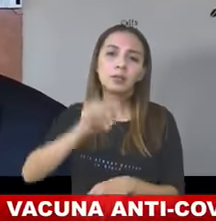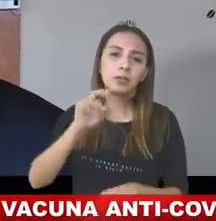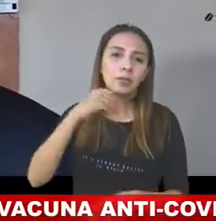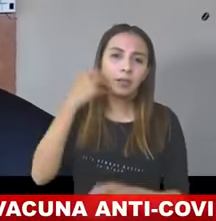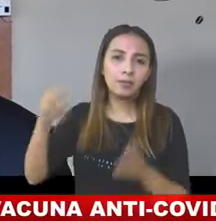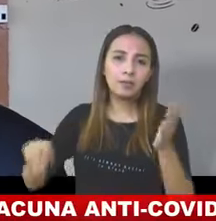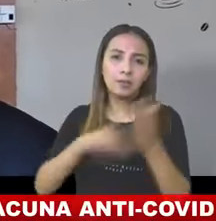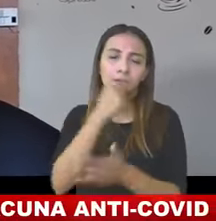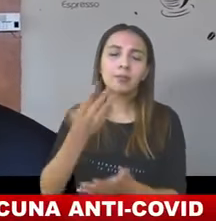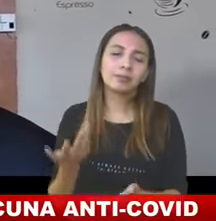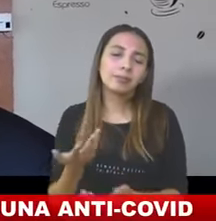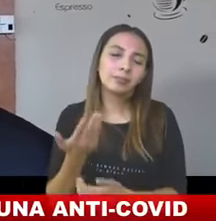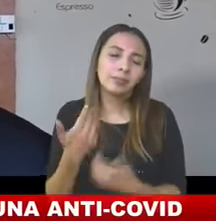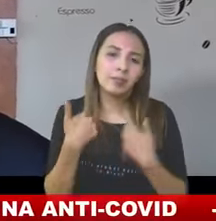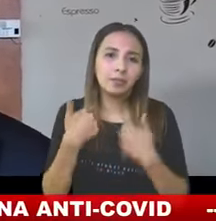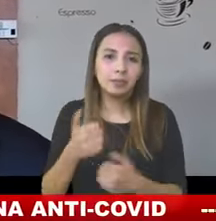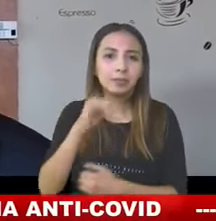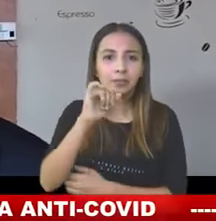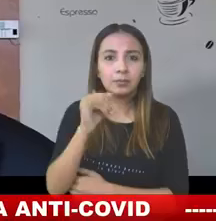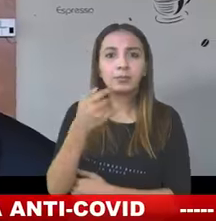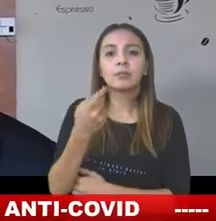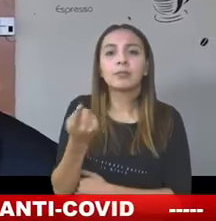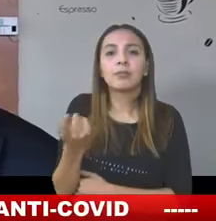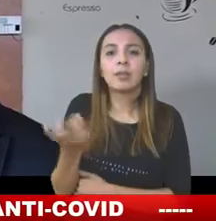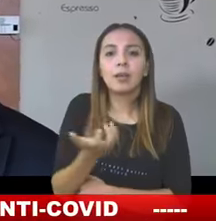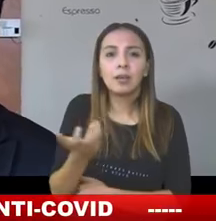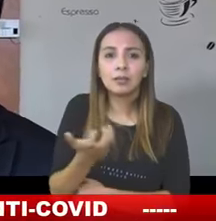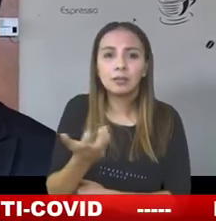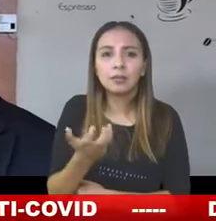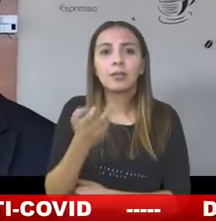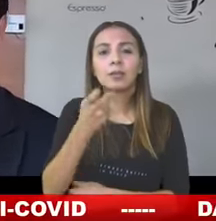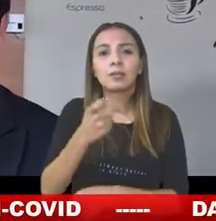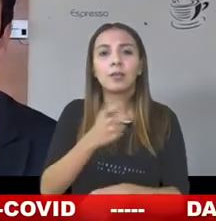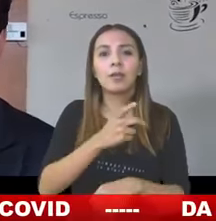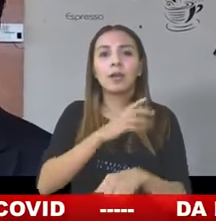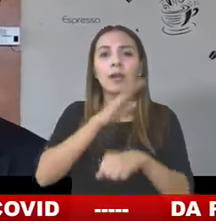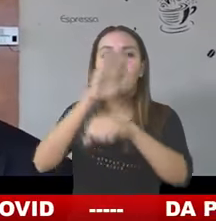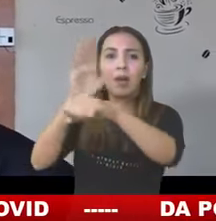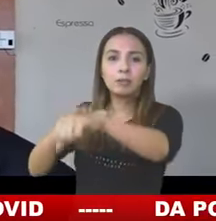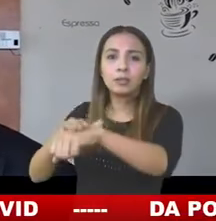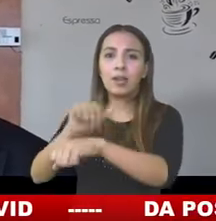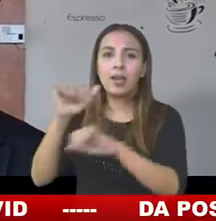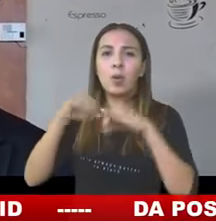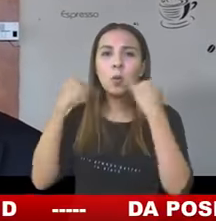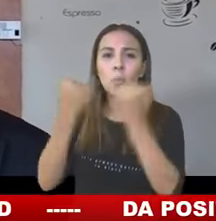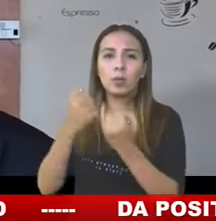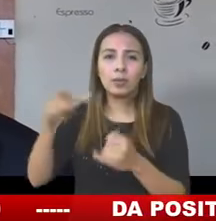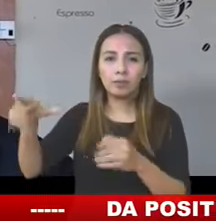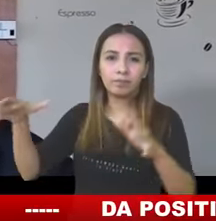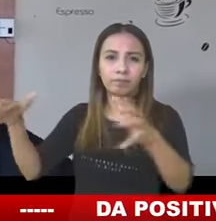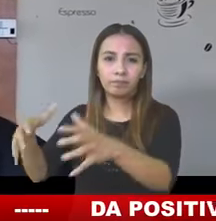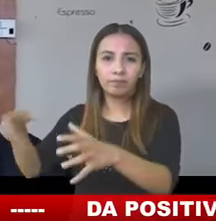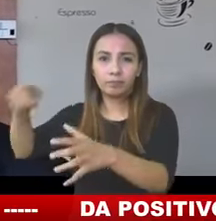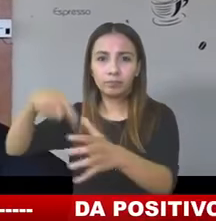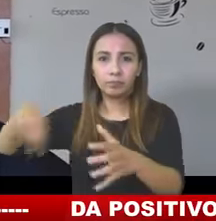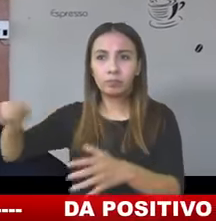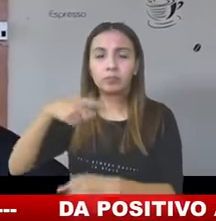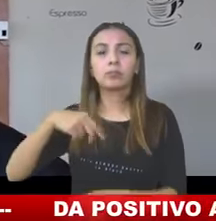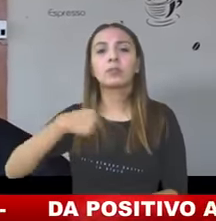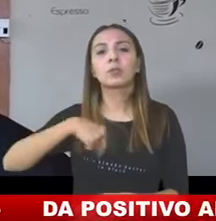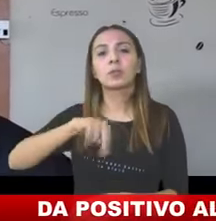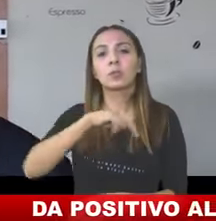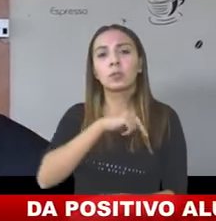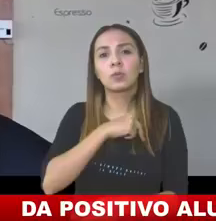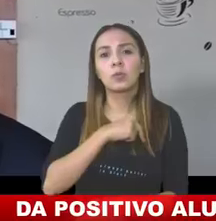ley lo contempla. Entonces, ¿qué es lo que se hace? Se manda el aviso a la junta local. Nosotros tenemos un término de 5 días